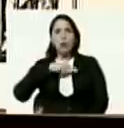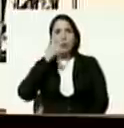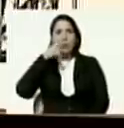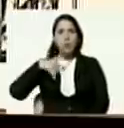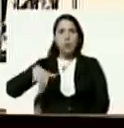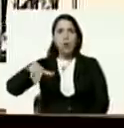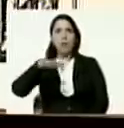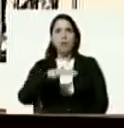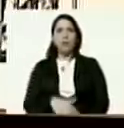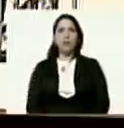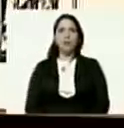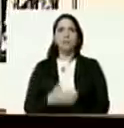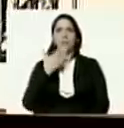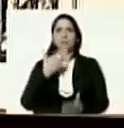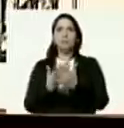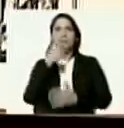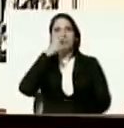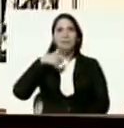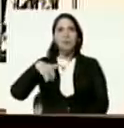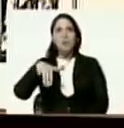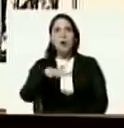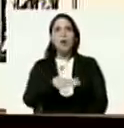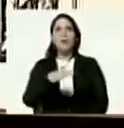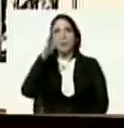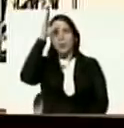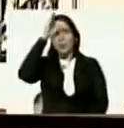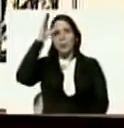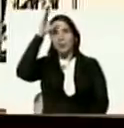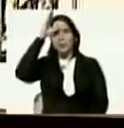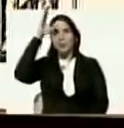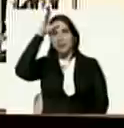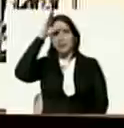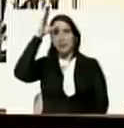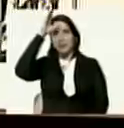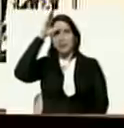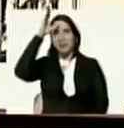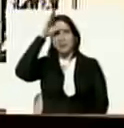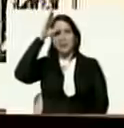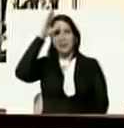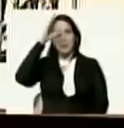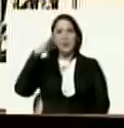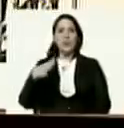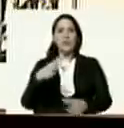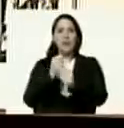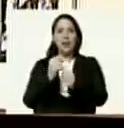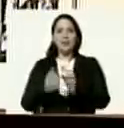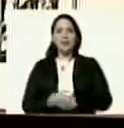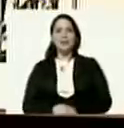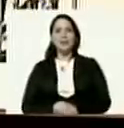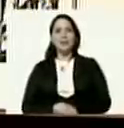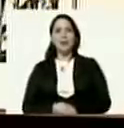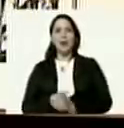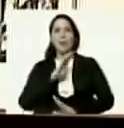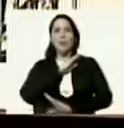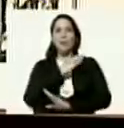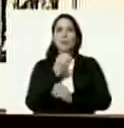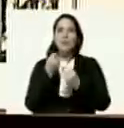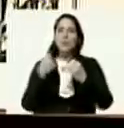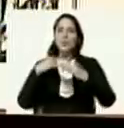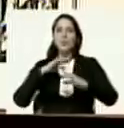Y le pido al pueblo mucha conciencia, mucha templanza, mucha valentía.